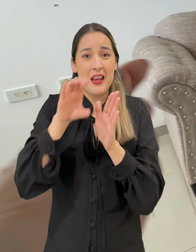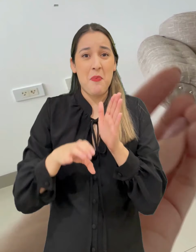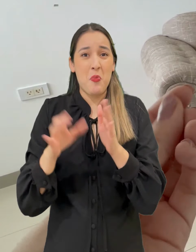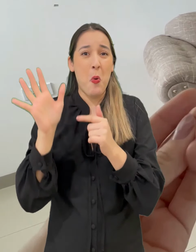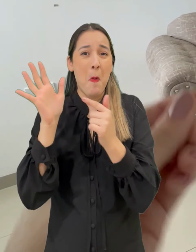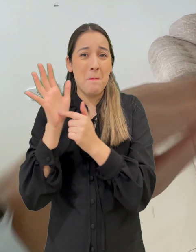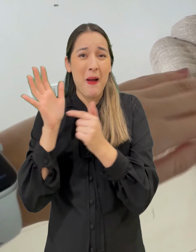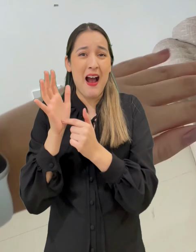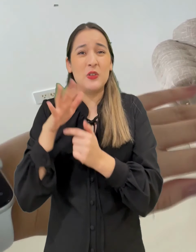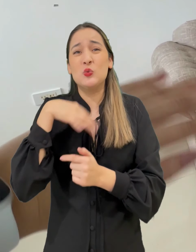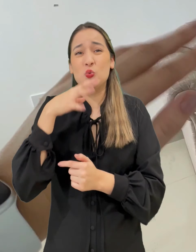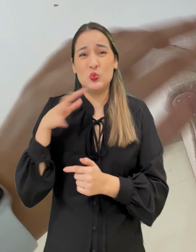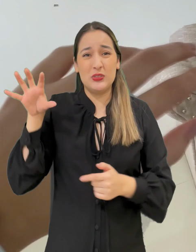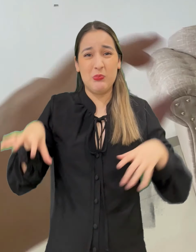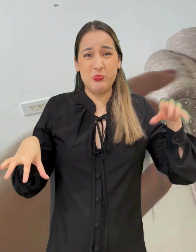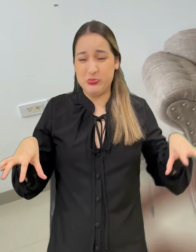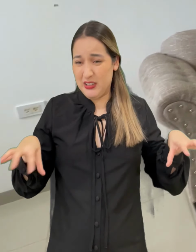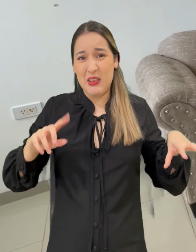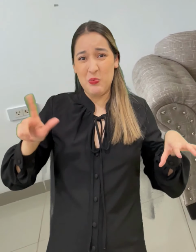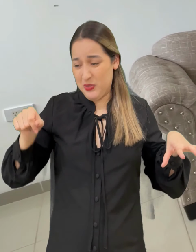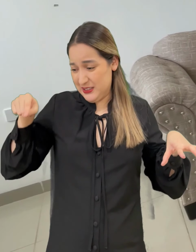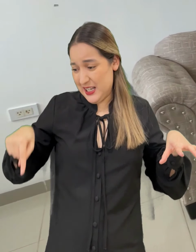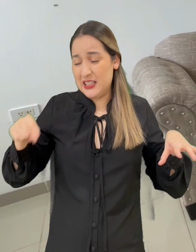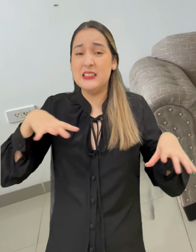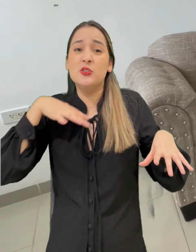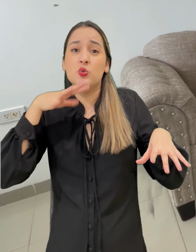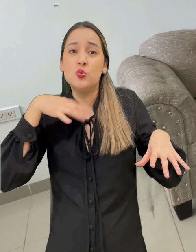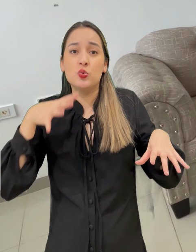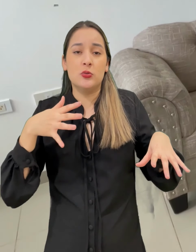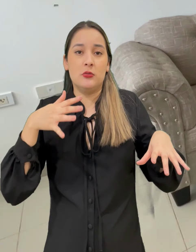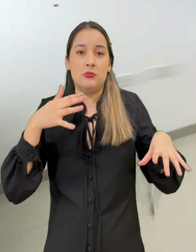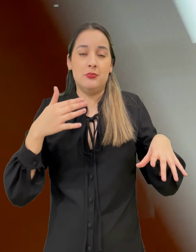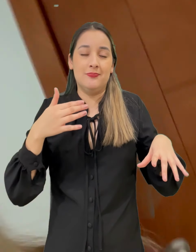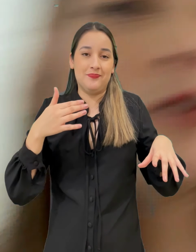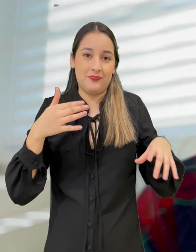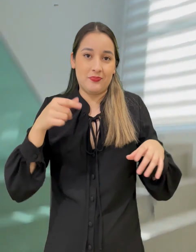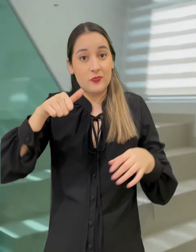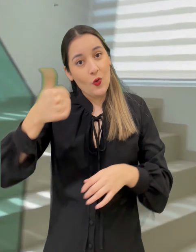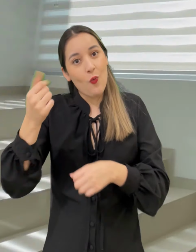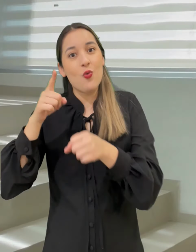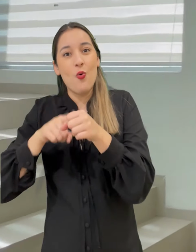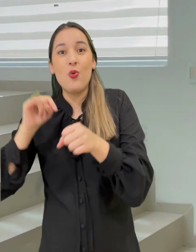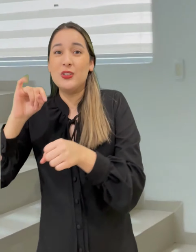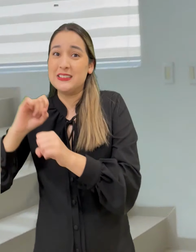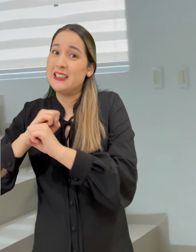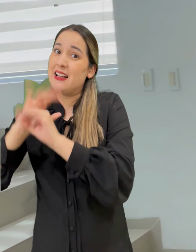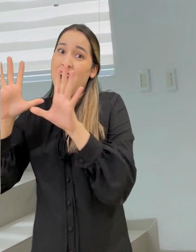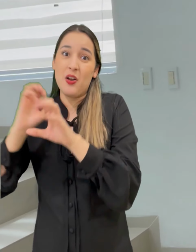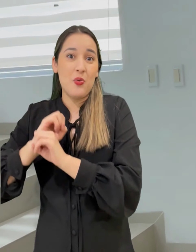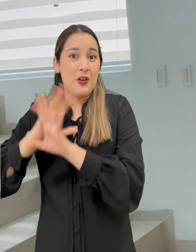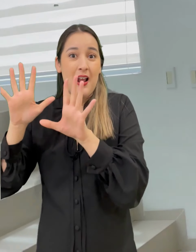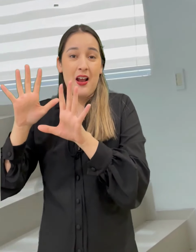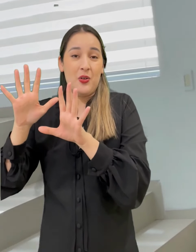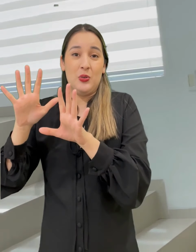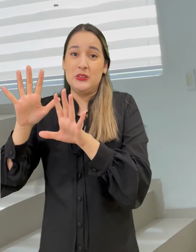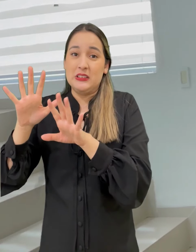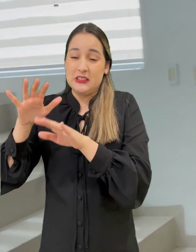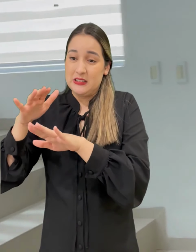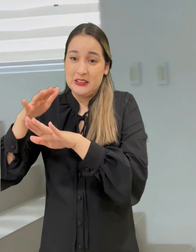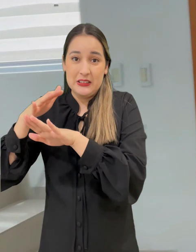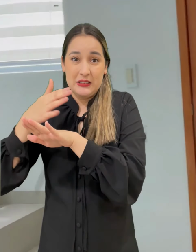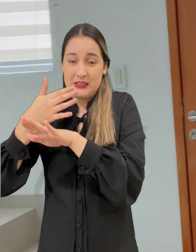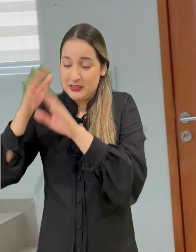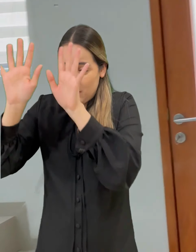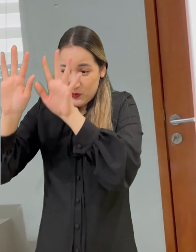que si las manos yo no ponen la mano el otro tono si era clarito clarito y liso entonces en